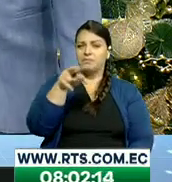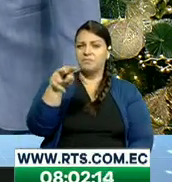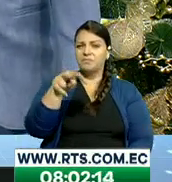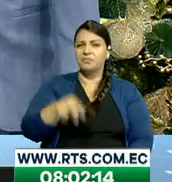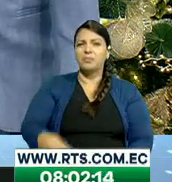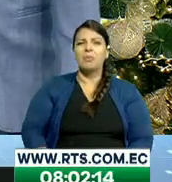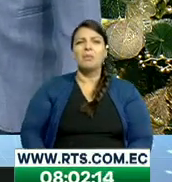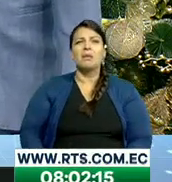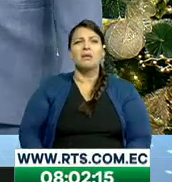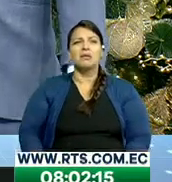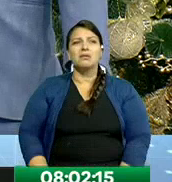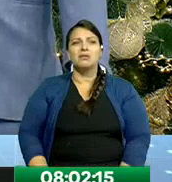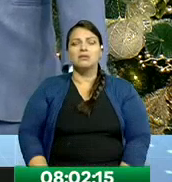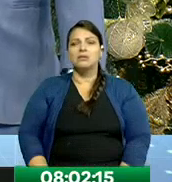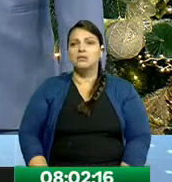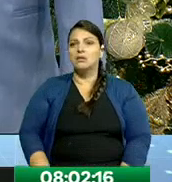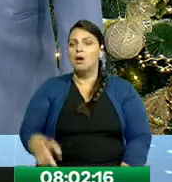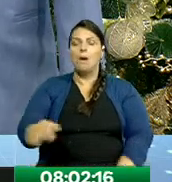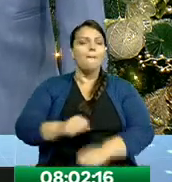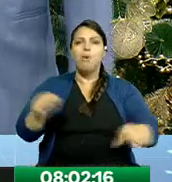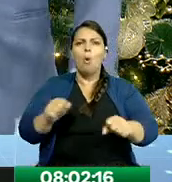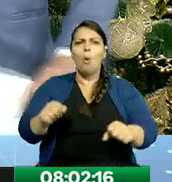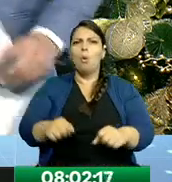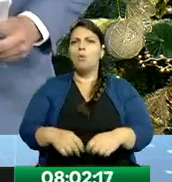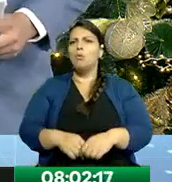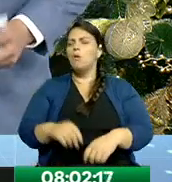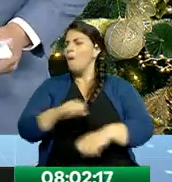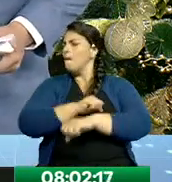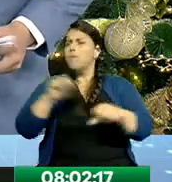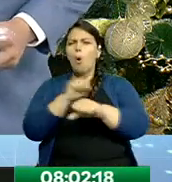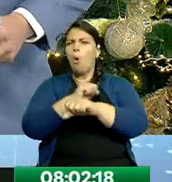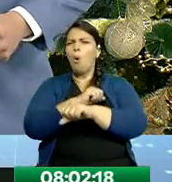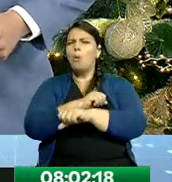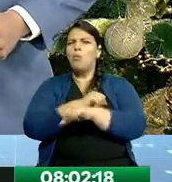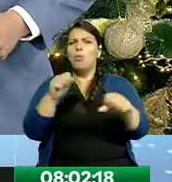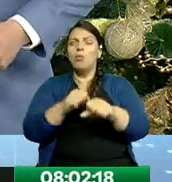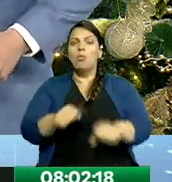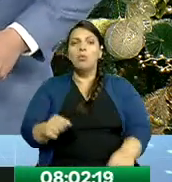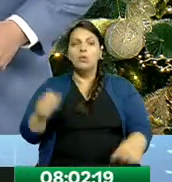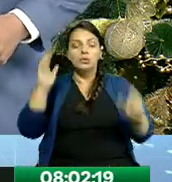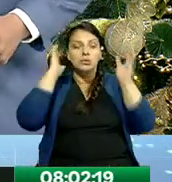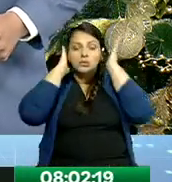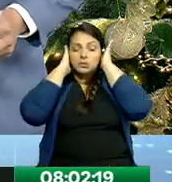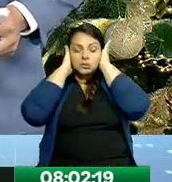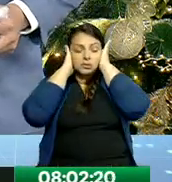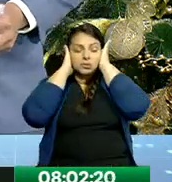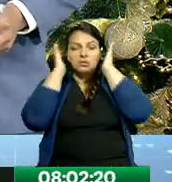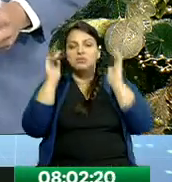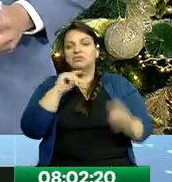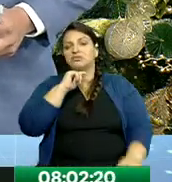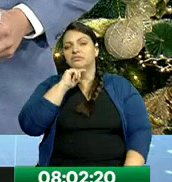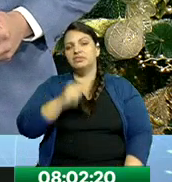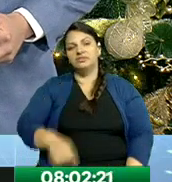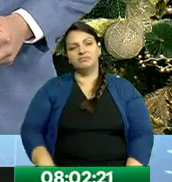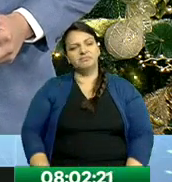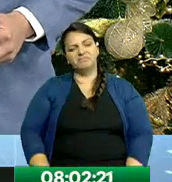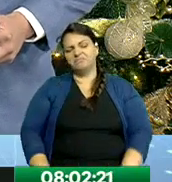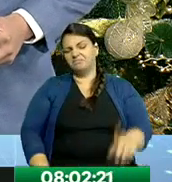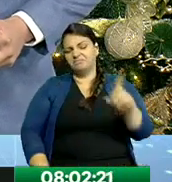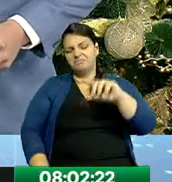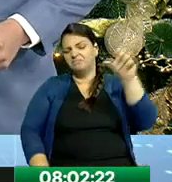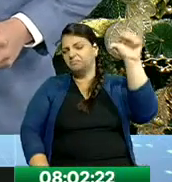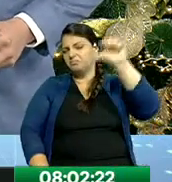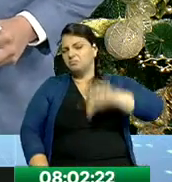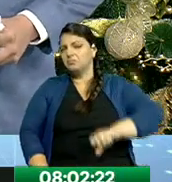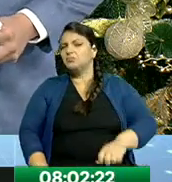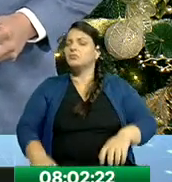barrio. Venía de nuevo. Oiga, fue una parecía cosa... Parecía fin de mundo. Feo. Yo creo que así se debe regular este tipo de situación.